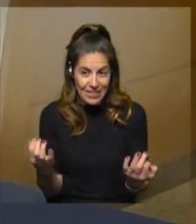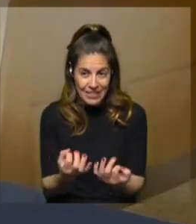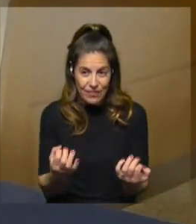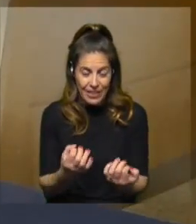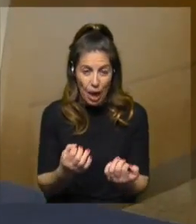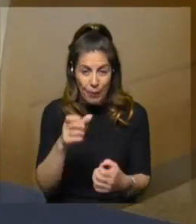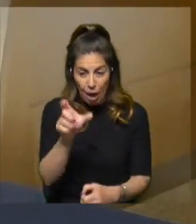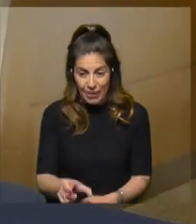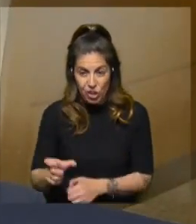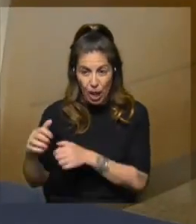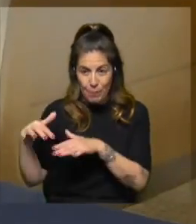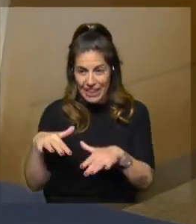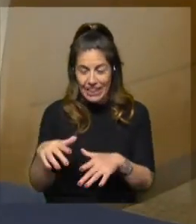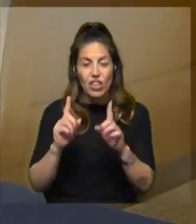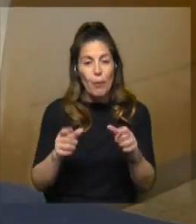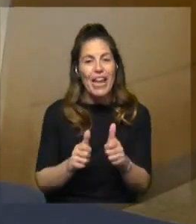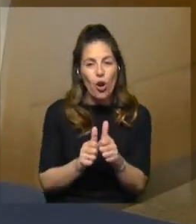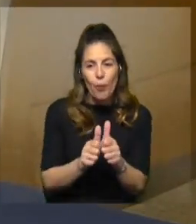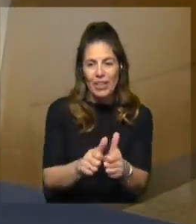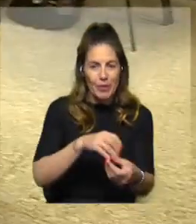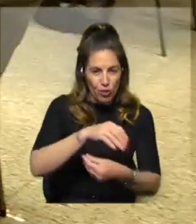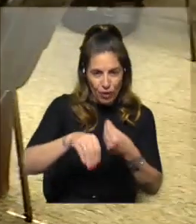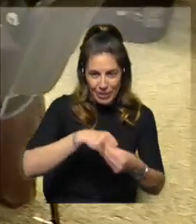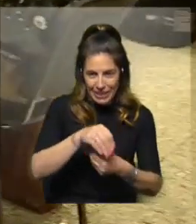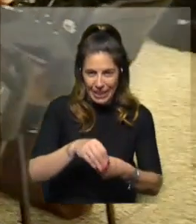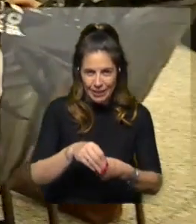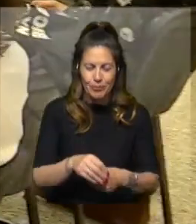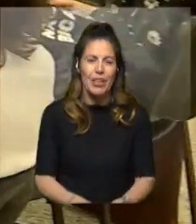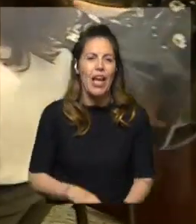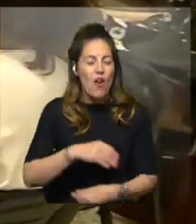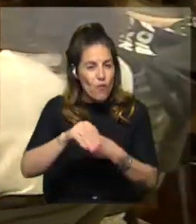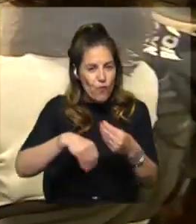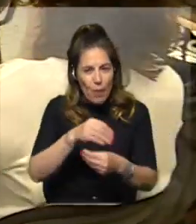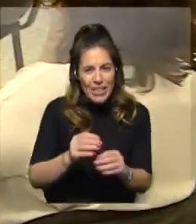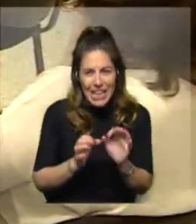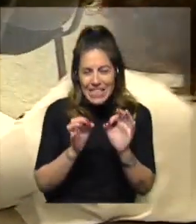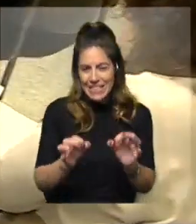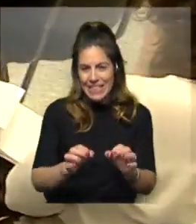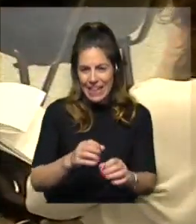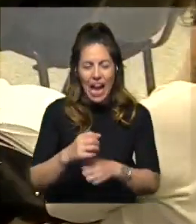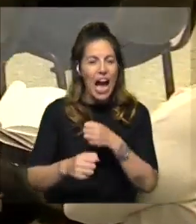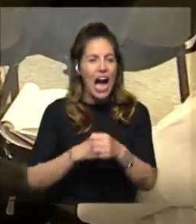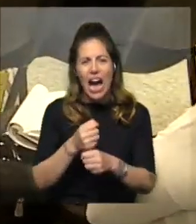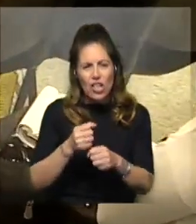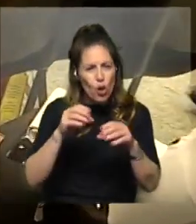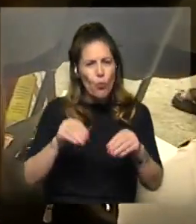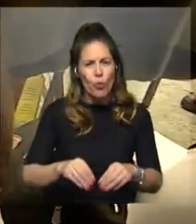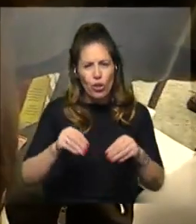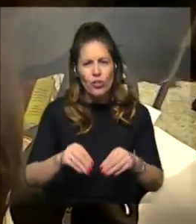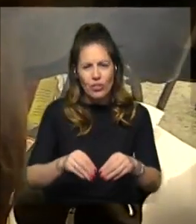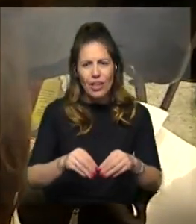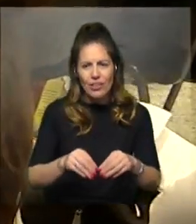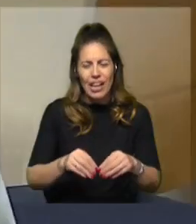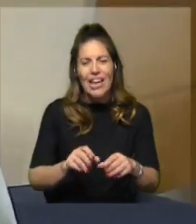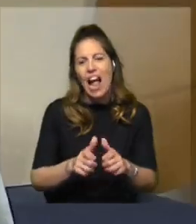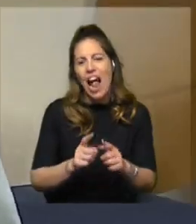población migrante, sino también lo que es el acompañamiento familiar. Las familias llegan con años de vulneraciones y desarraigo